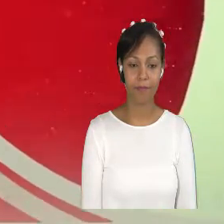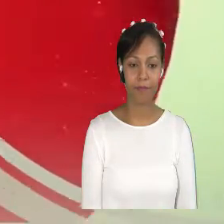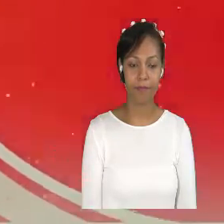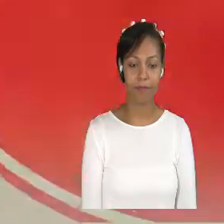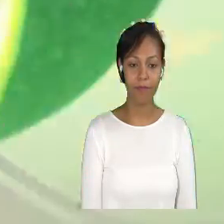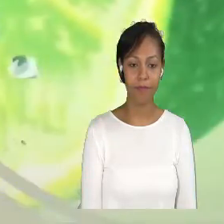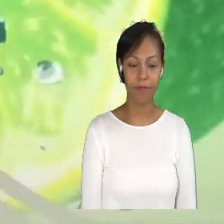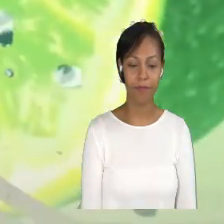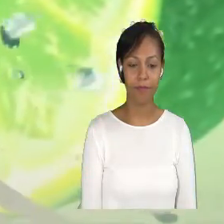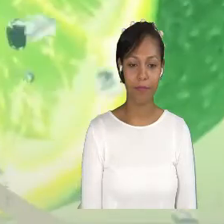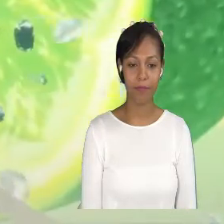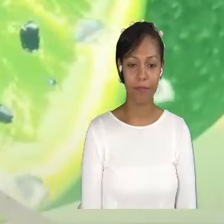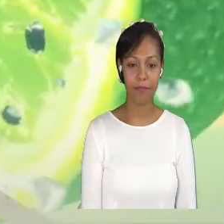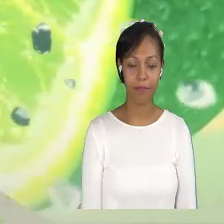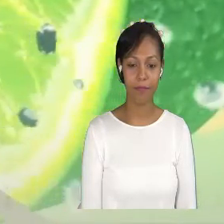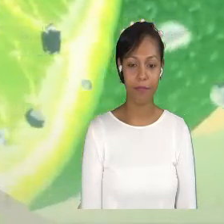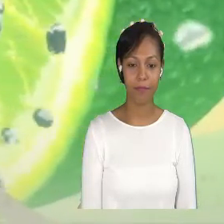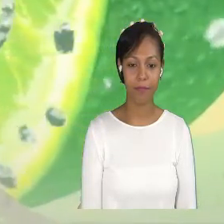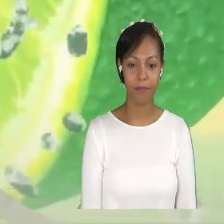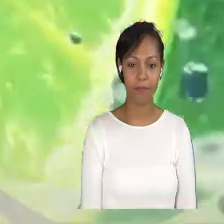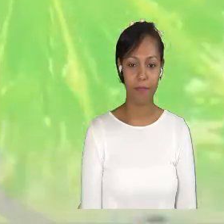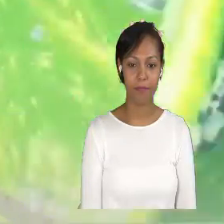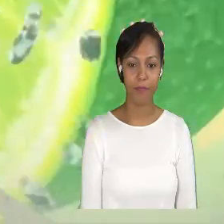cilantro, sal, pimienta al gusto.